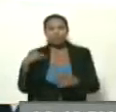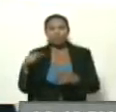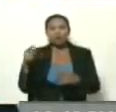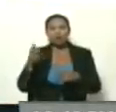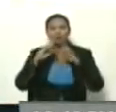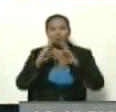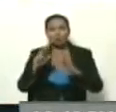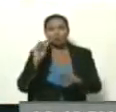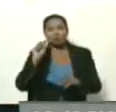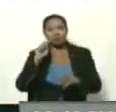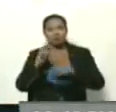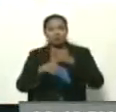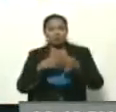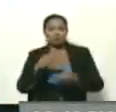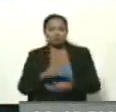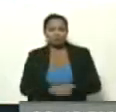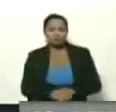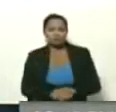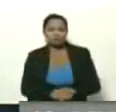necesidades.